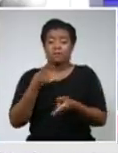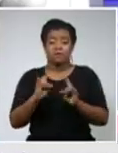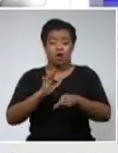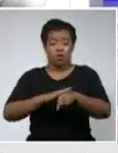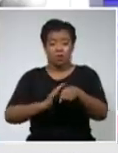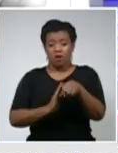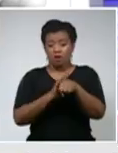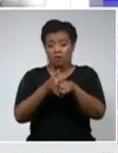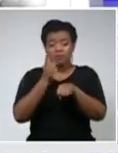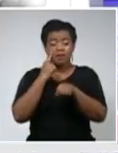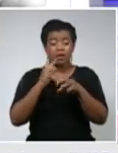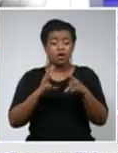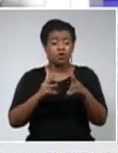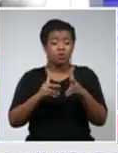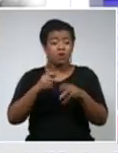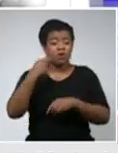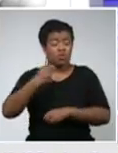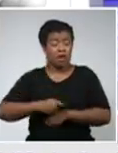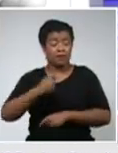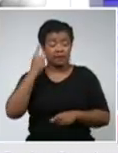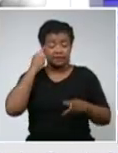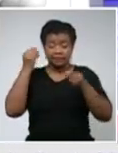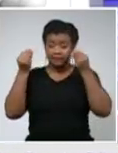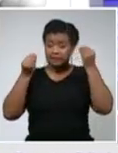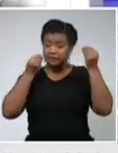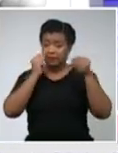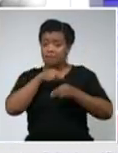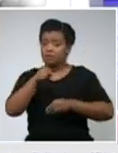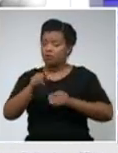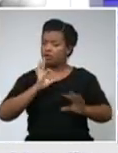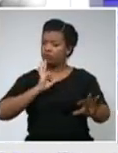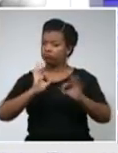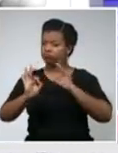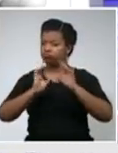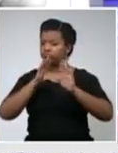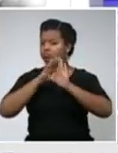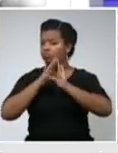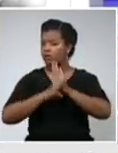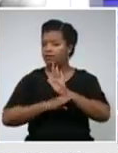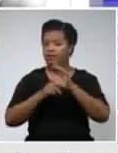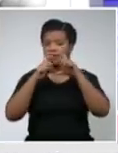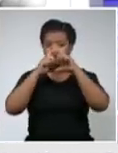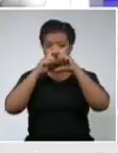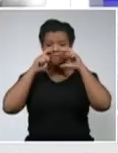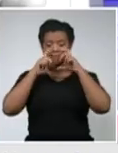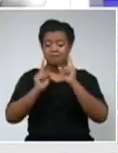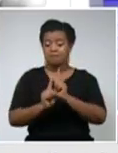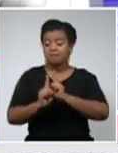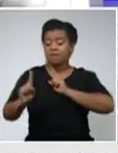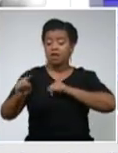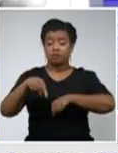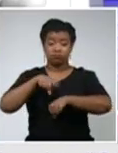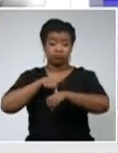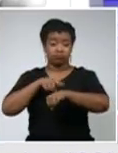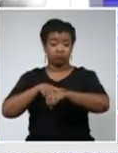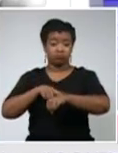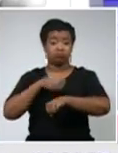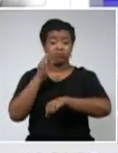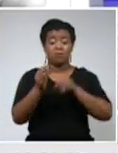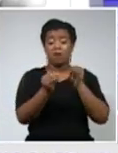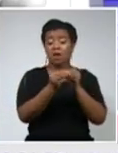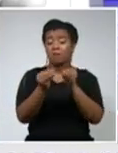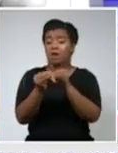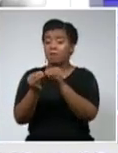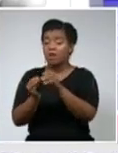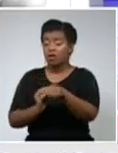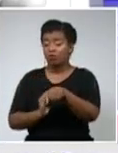para tener en cuenta, cifras para no descuidar las medidas higiénico-sanitarias en este tiempo de rebrote, de transmisión